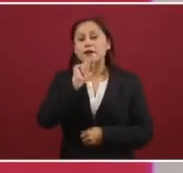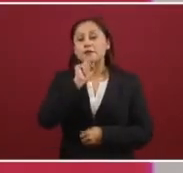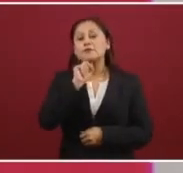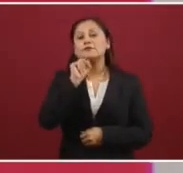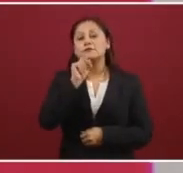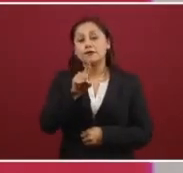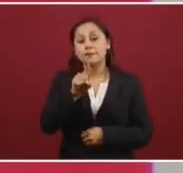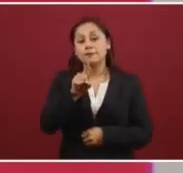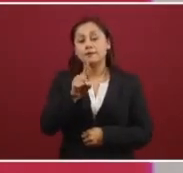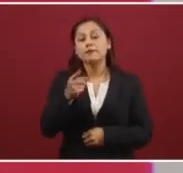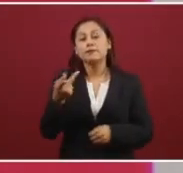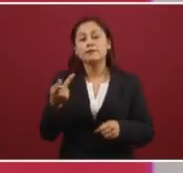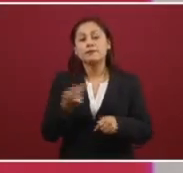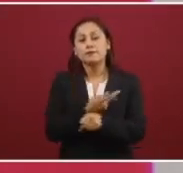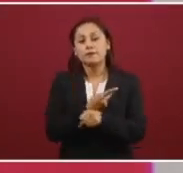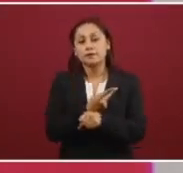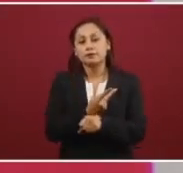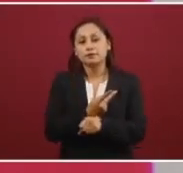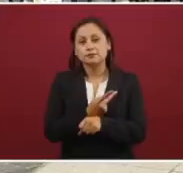el